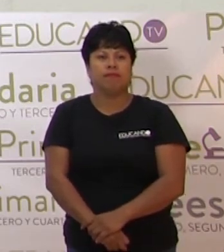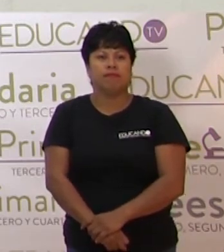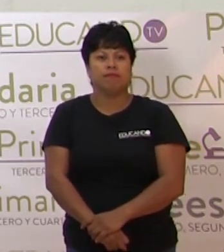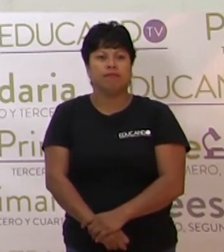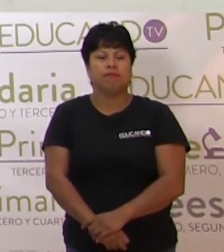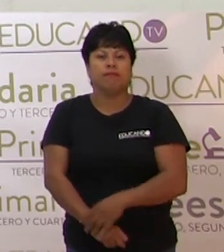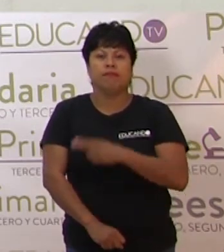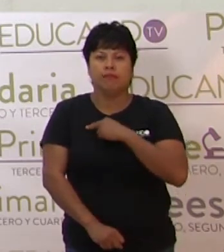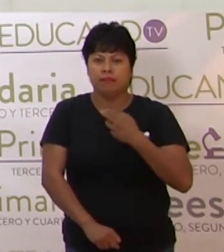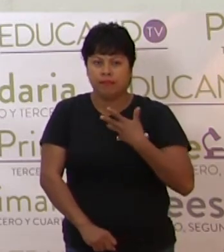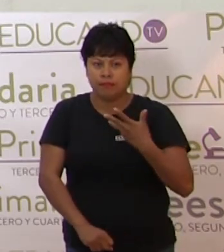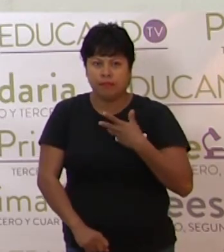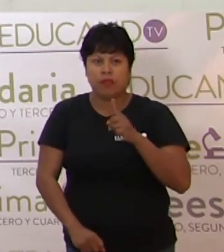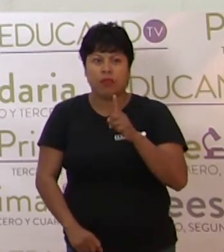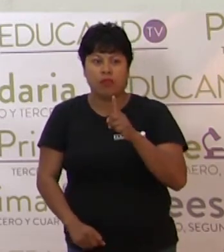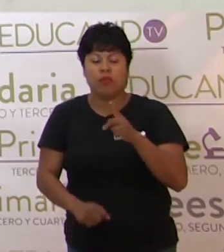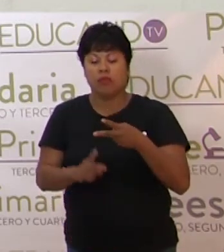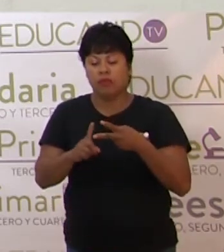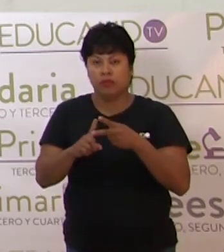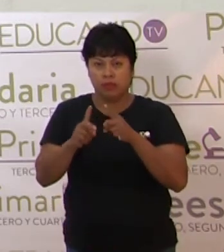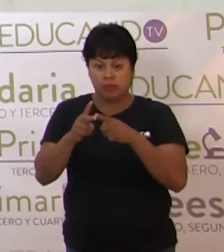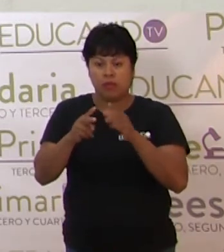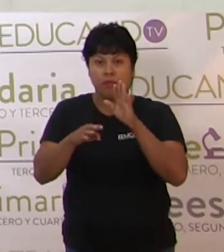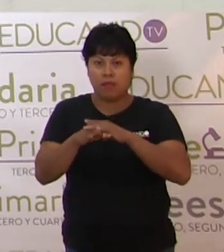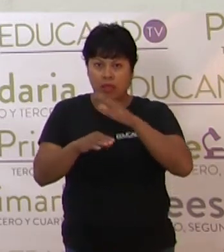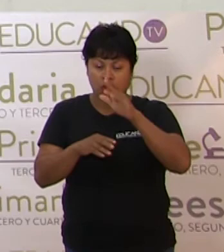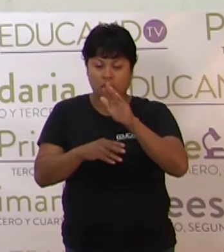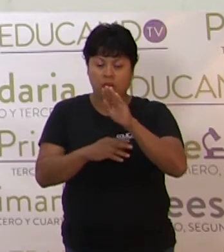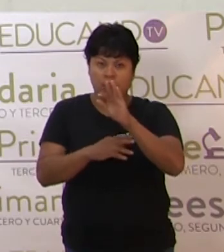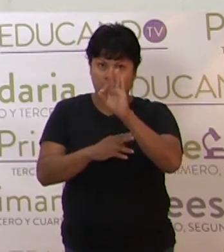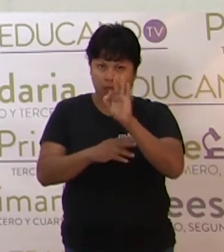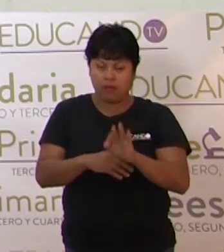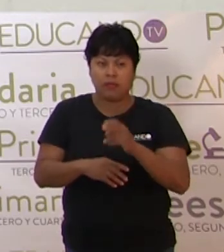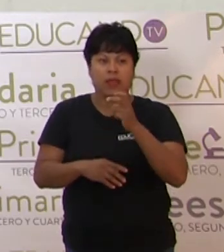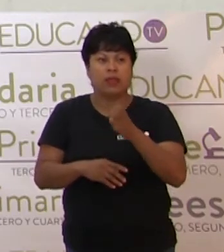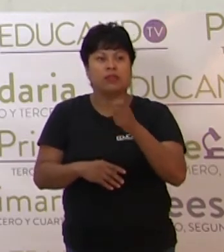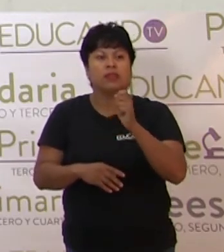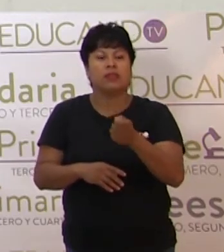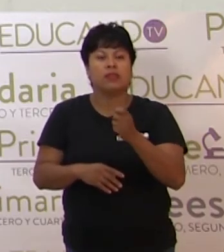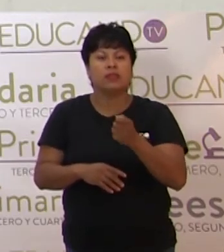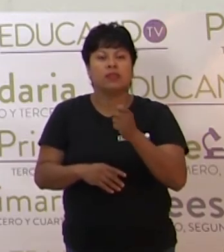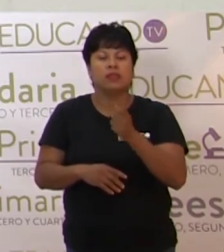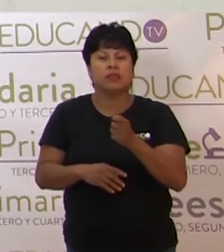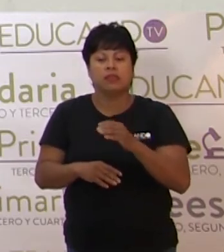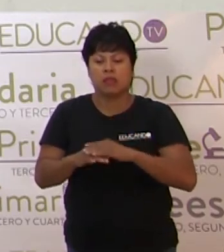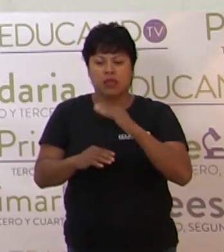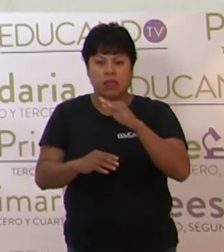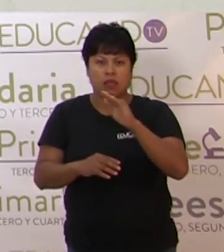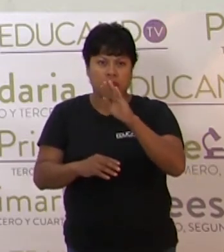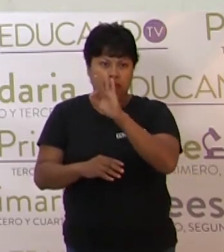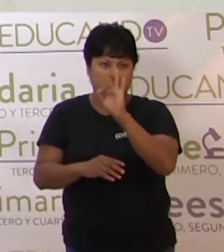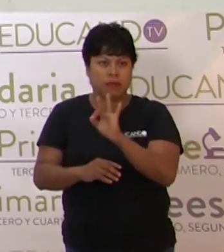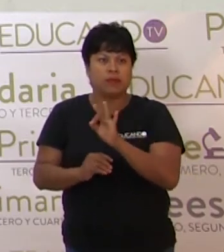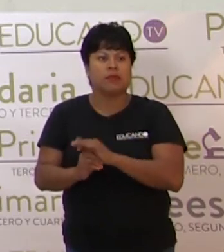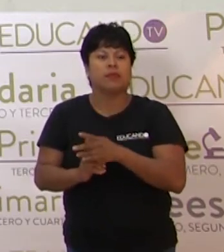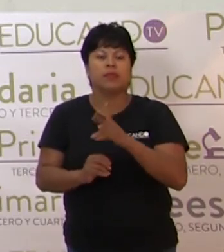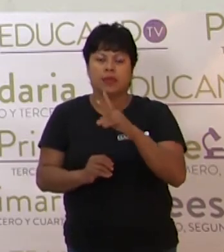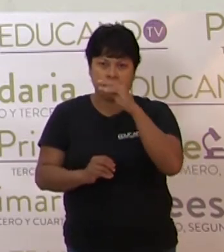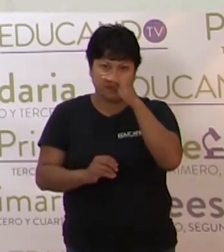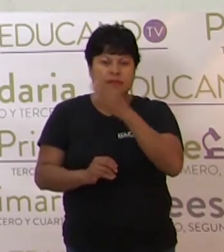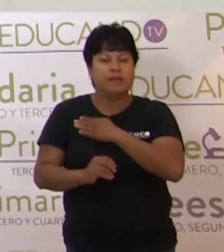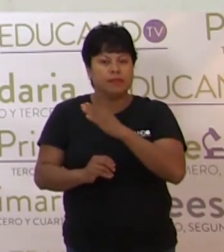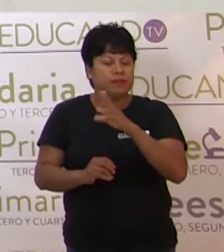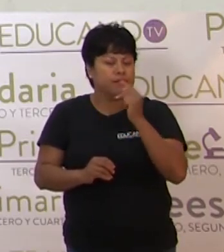tenemos uno de sus ángulos mayor a 90 grados es obvio que es este este ángulo es mayor a 90 grados pero bueno eso no